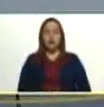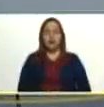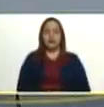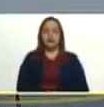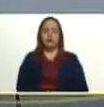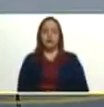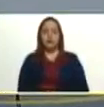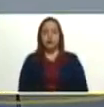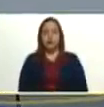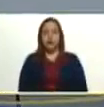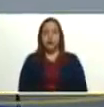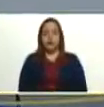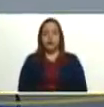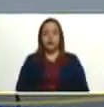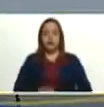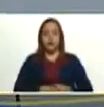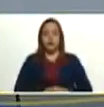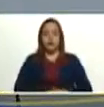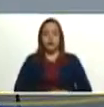we